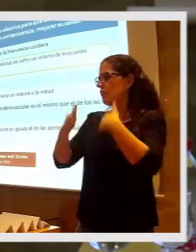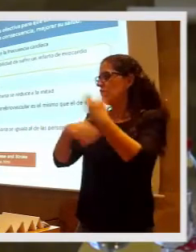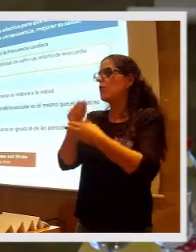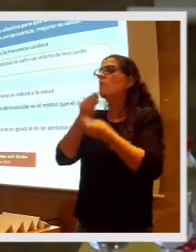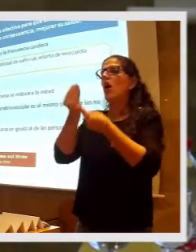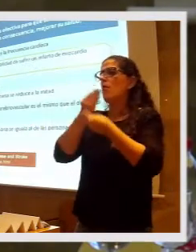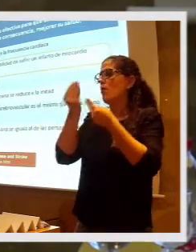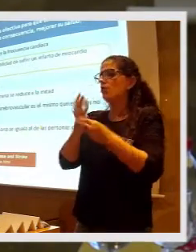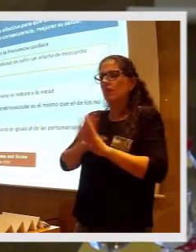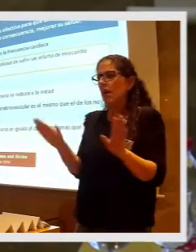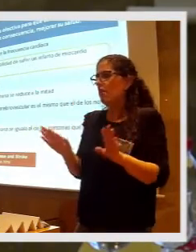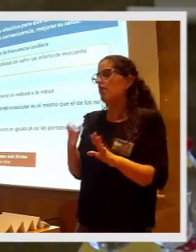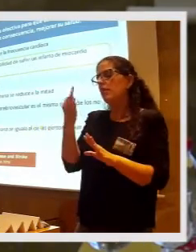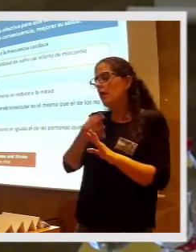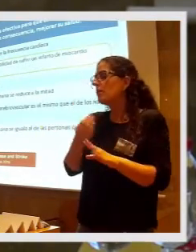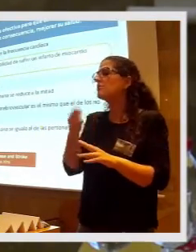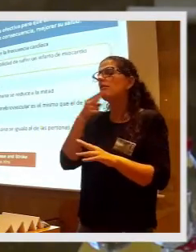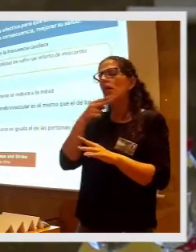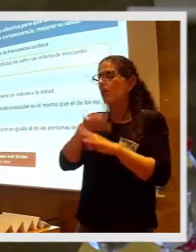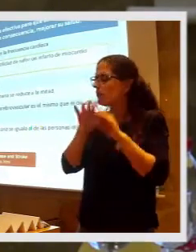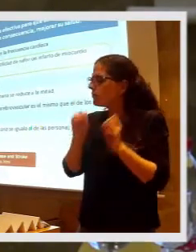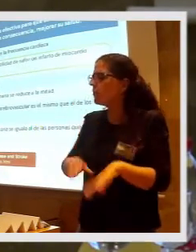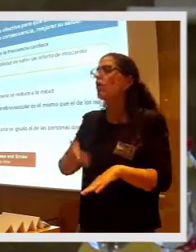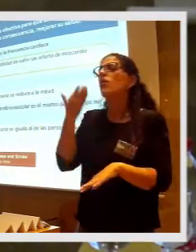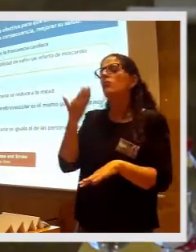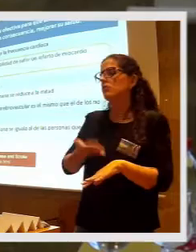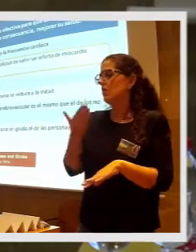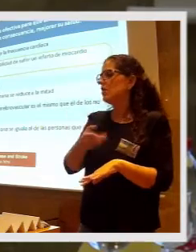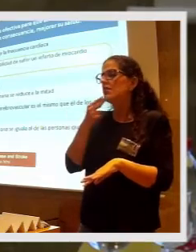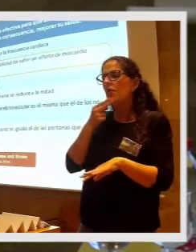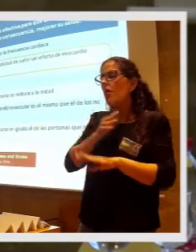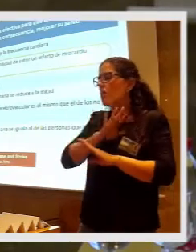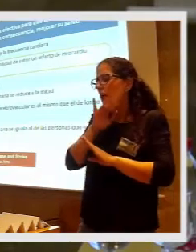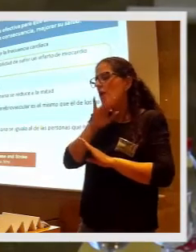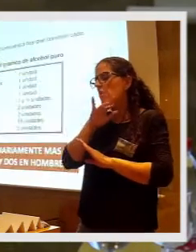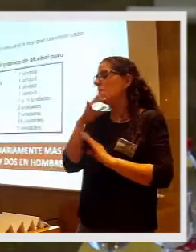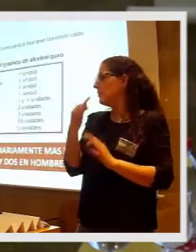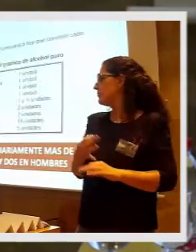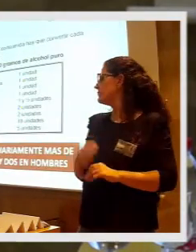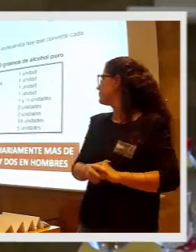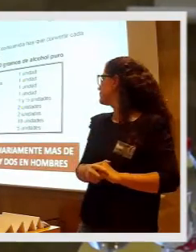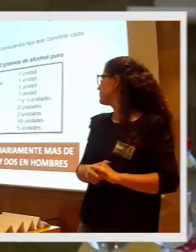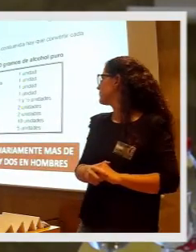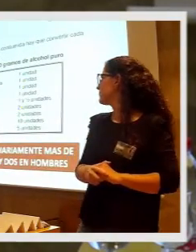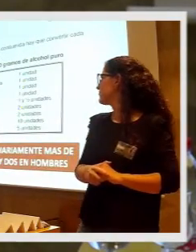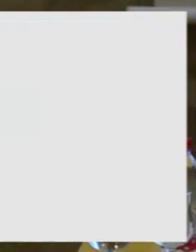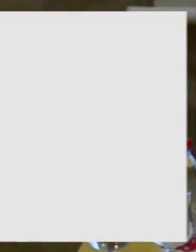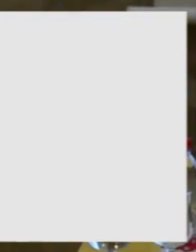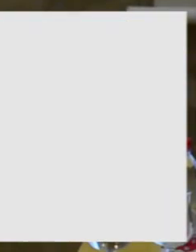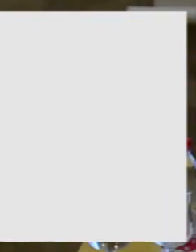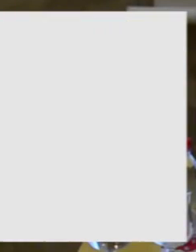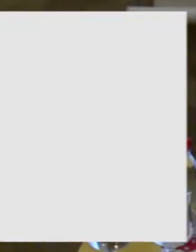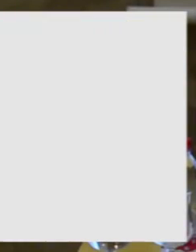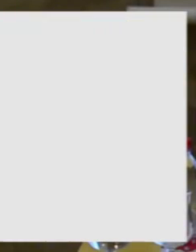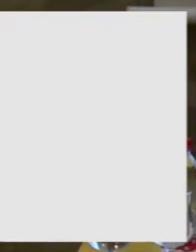nos vayamos y nos pongamos y hagamos el intento, a los que sean fumadores, de dejar de fumar. Y ya para acabar, que creo que me he pasado un poquito del